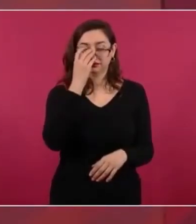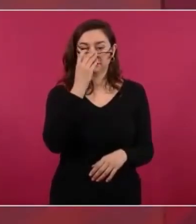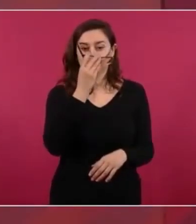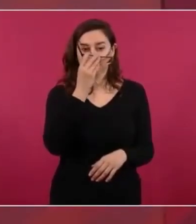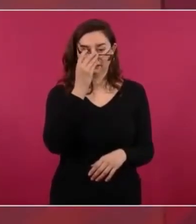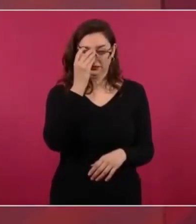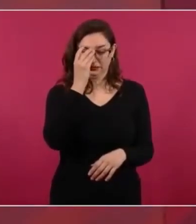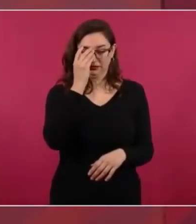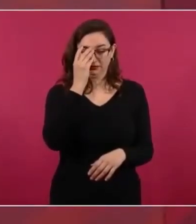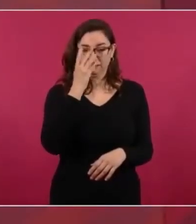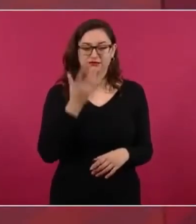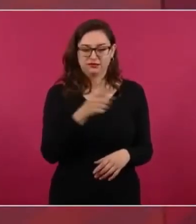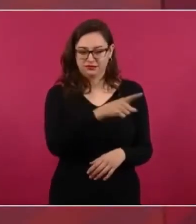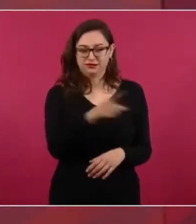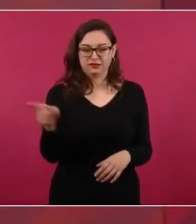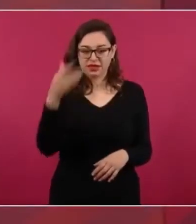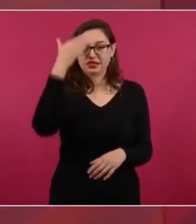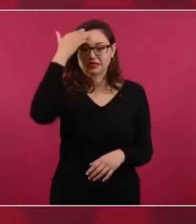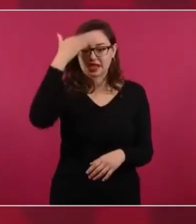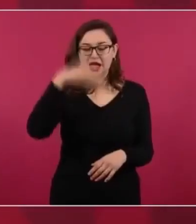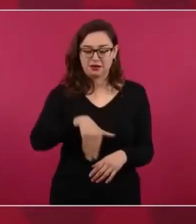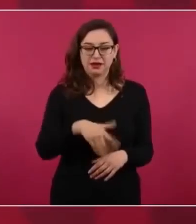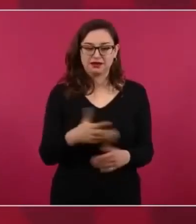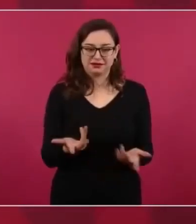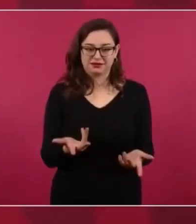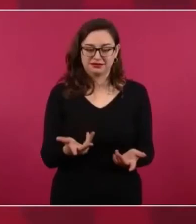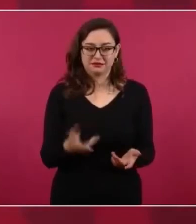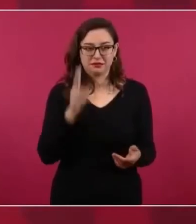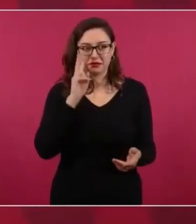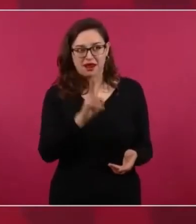mensaje porque ya es mucho.